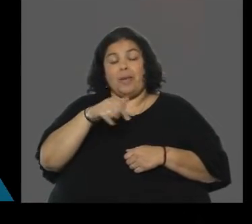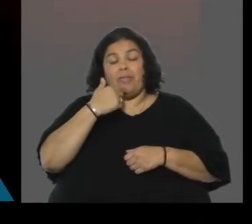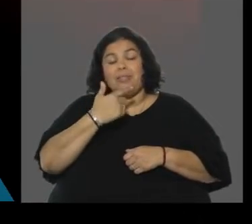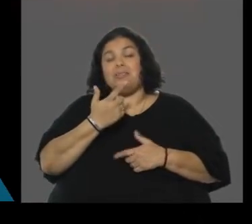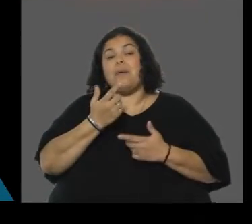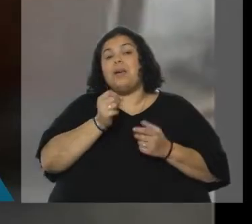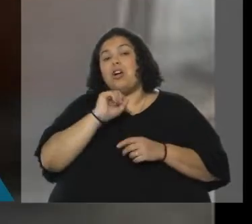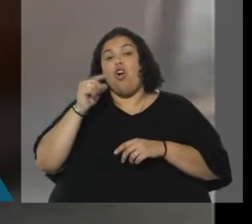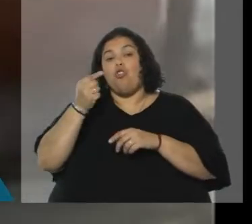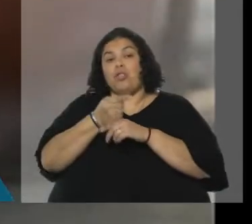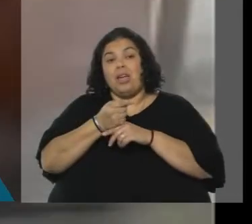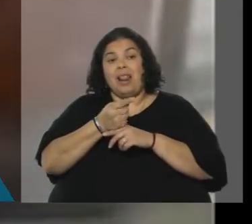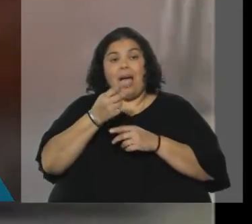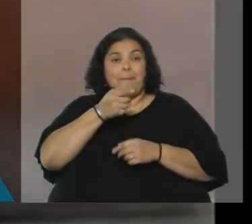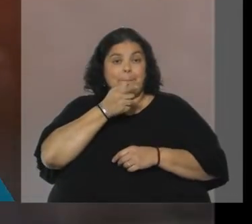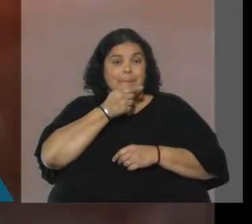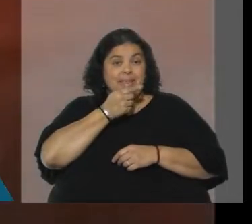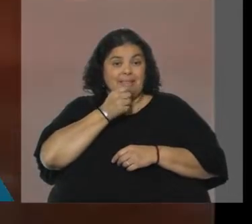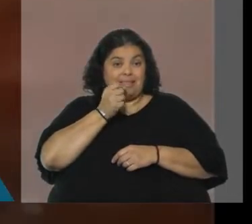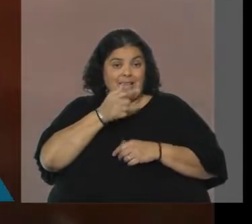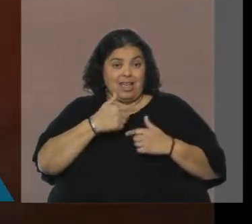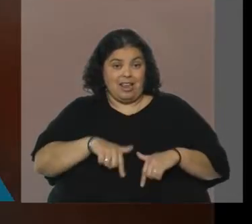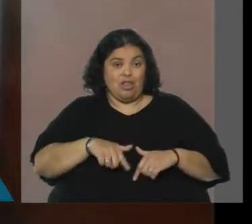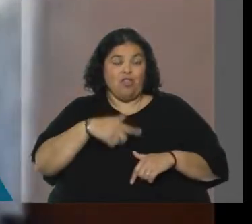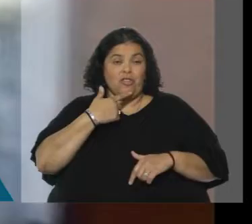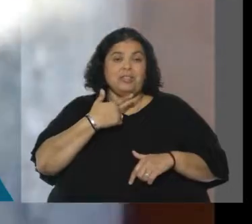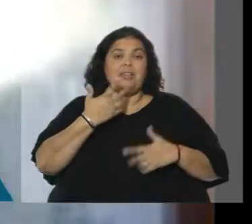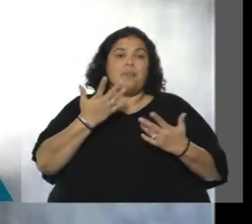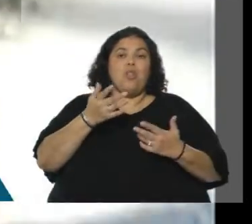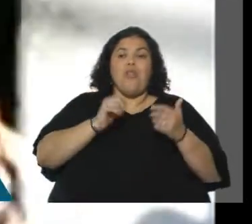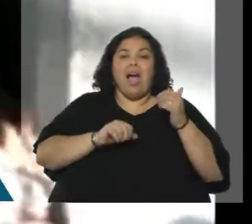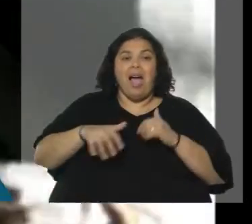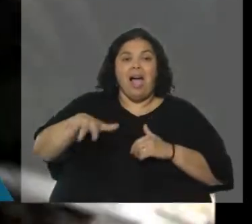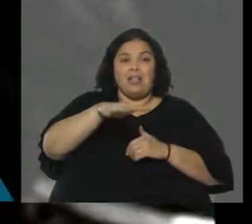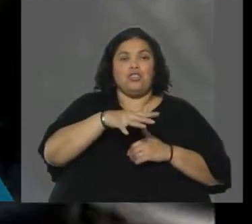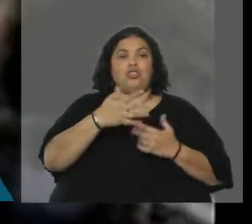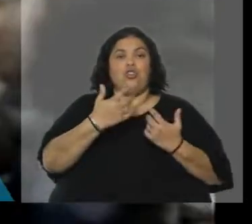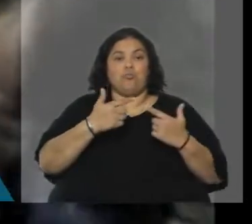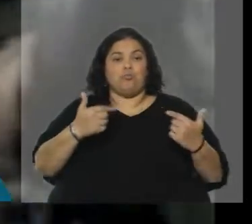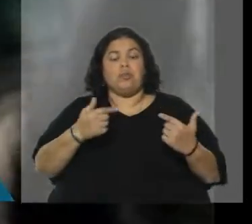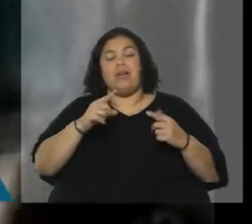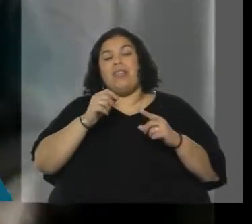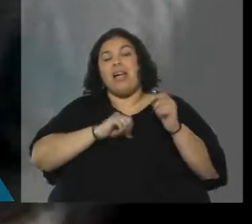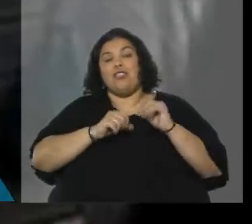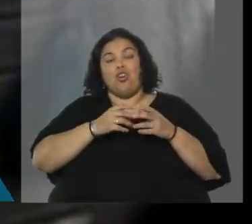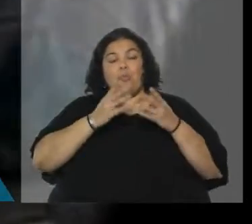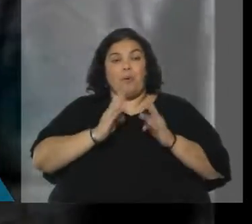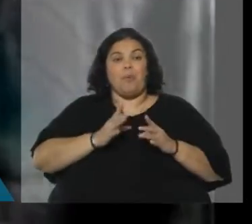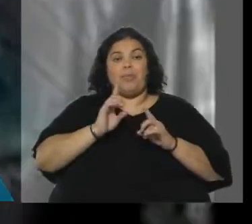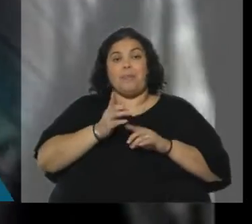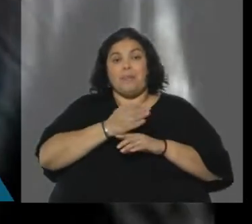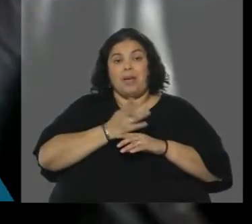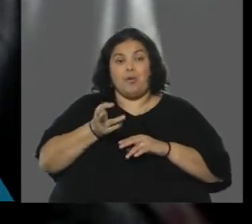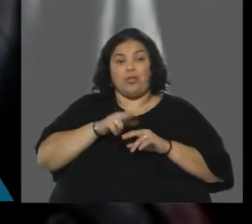perjuicios por responsabilidad extracontractual y en algunos casos por daño moral daño emergente o daño pre mortal lo que